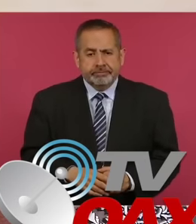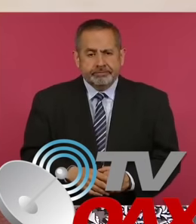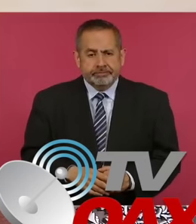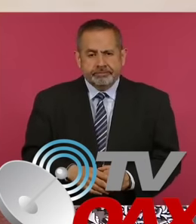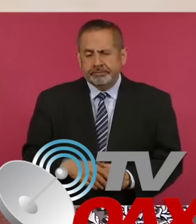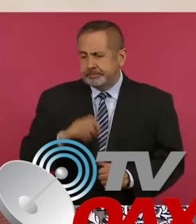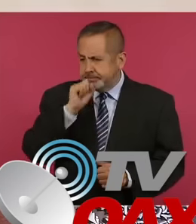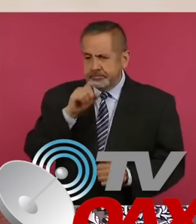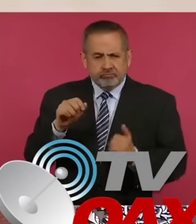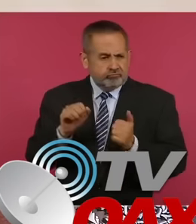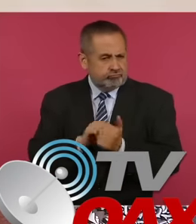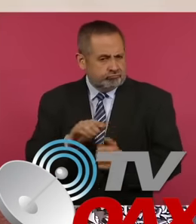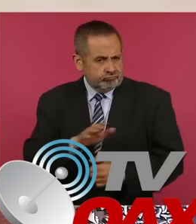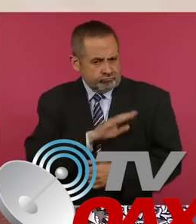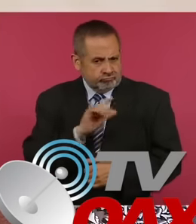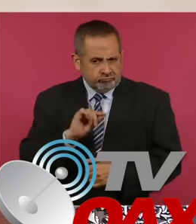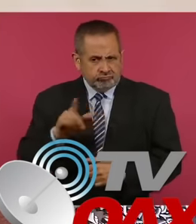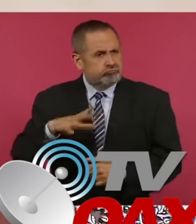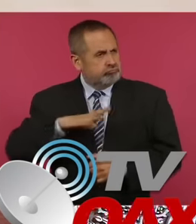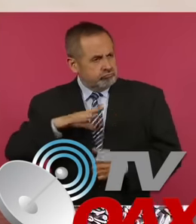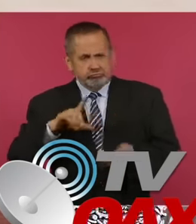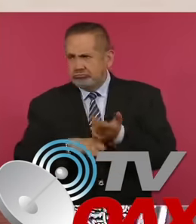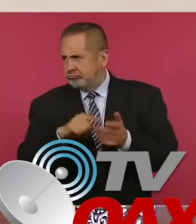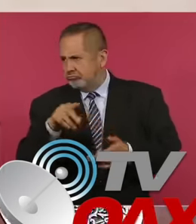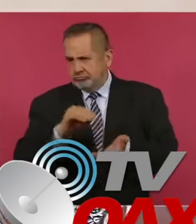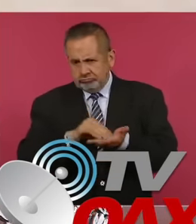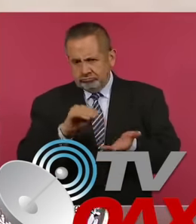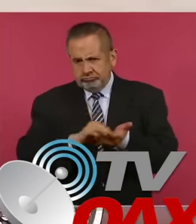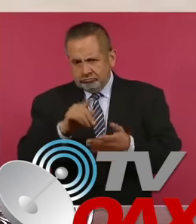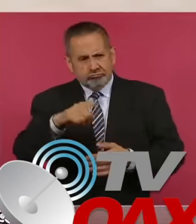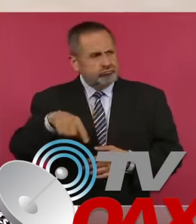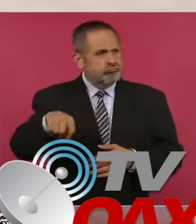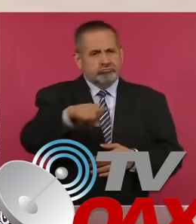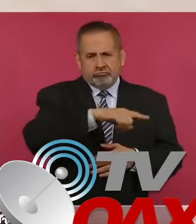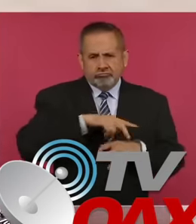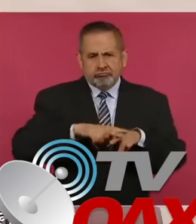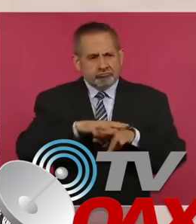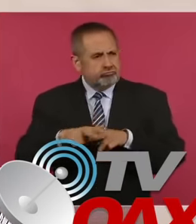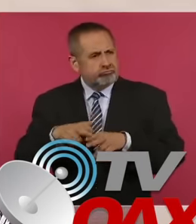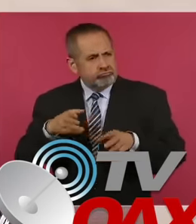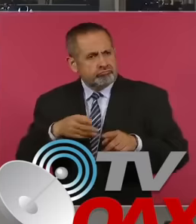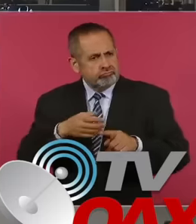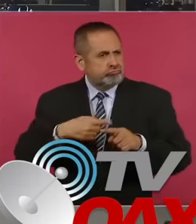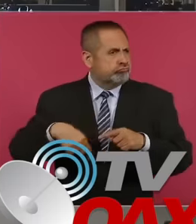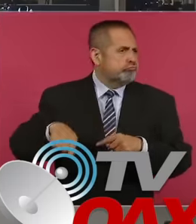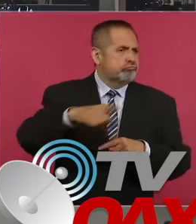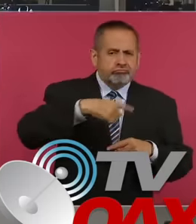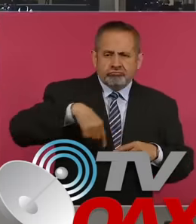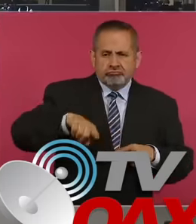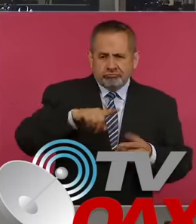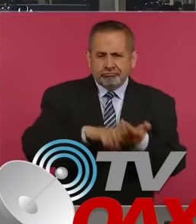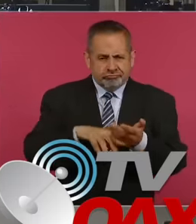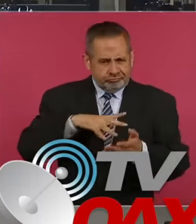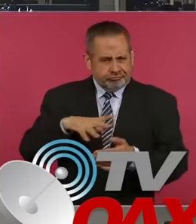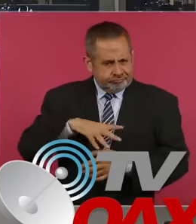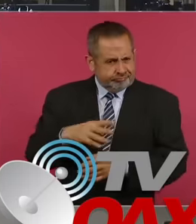de calidad, ahí andan los trenes, son los que están en la